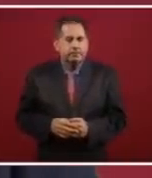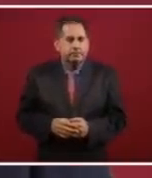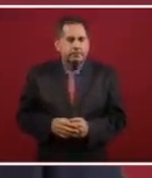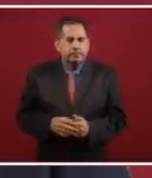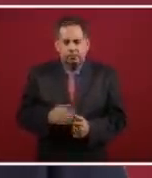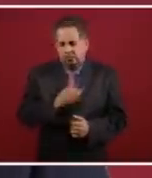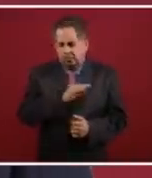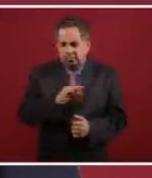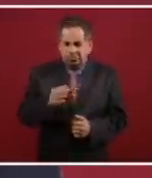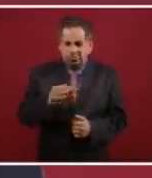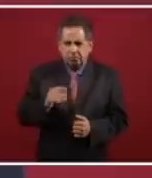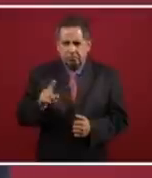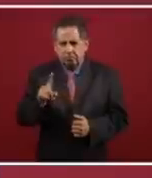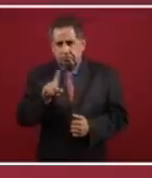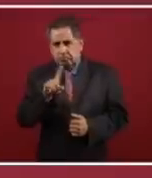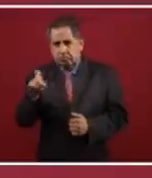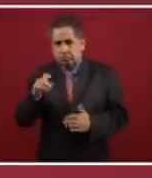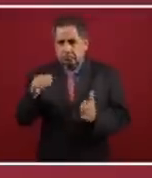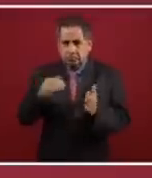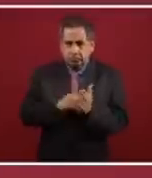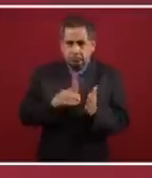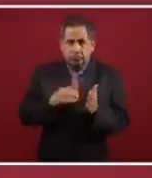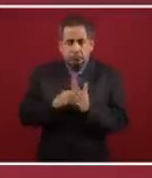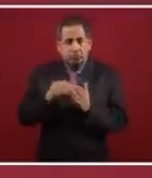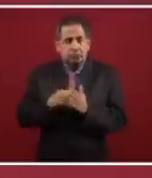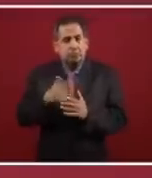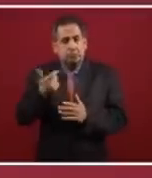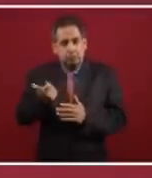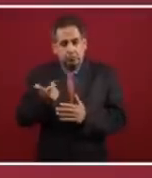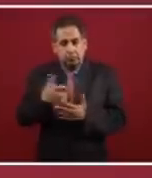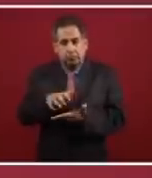un poco más de 100 mil millones de pesos